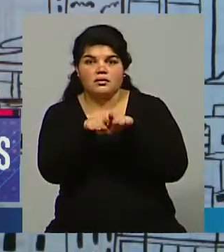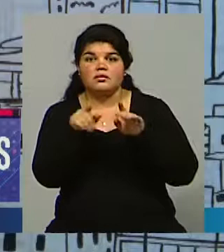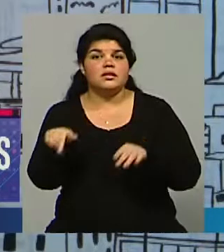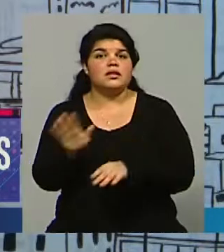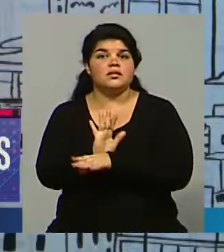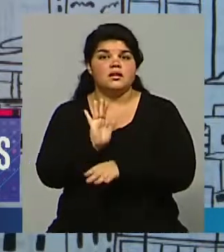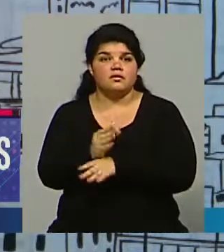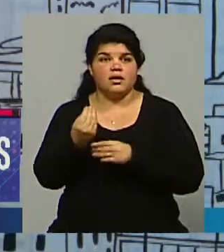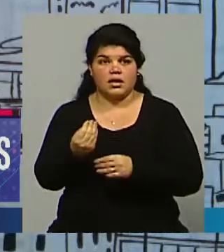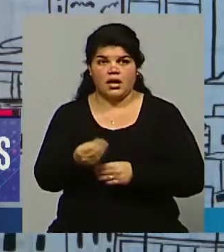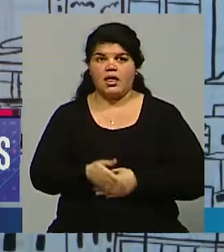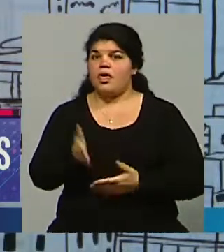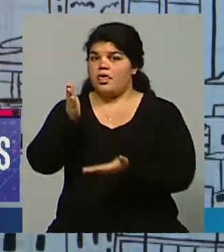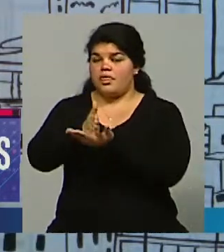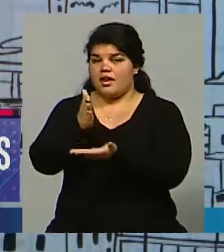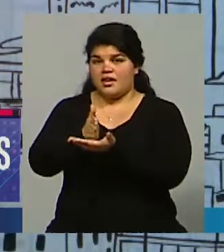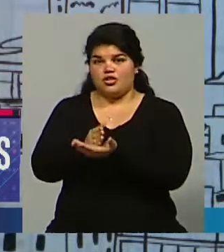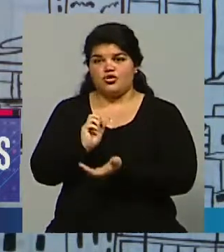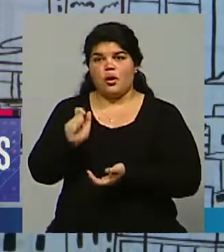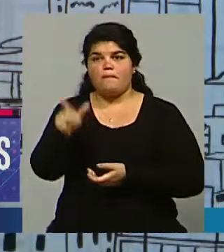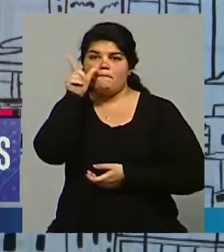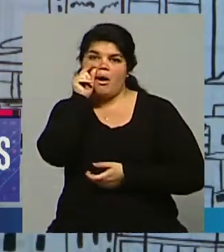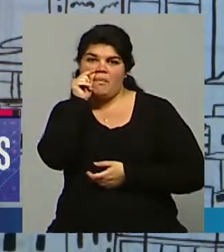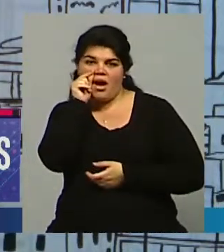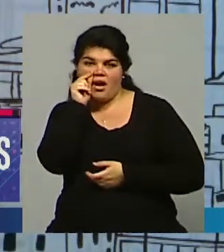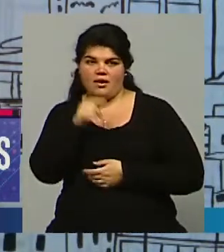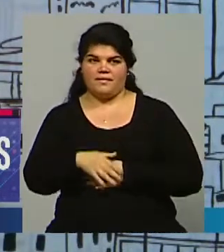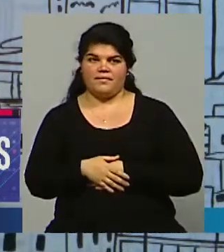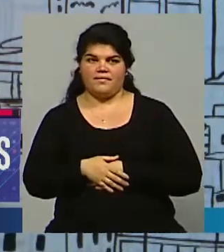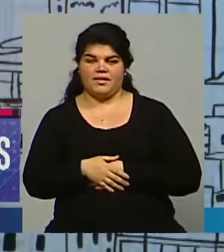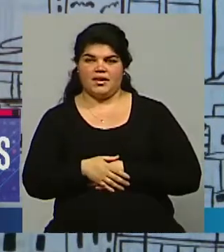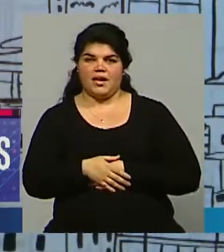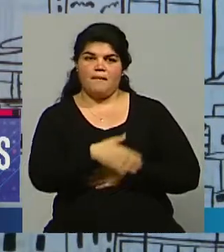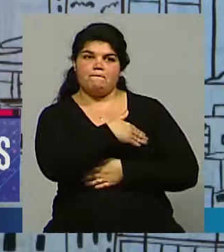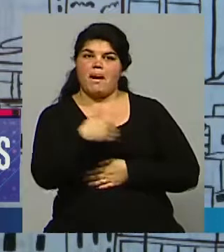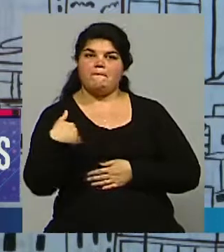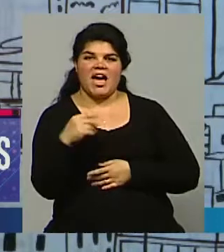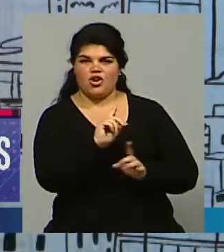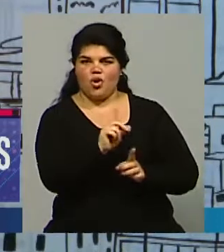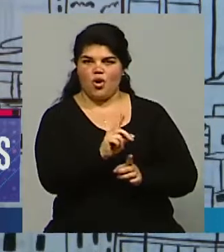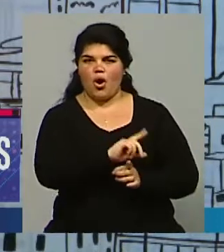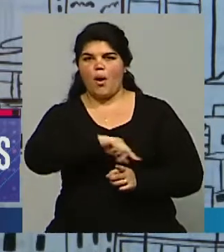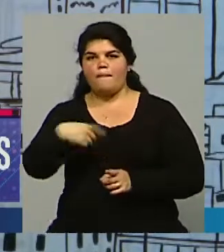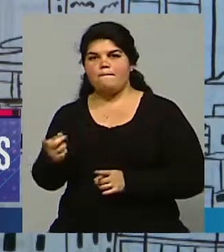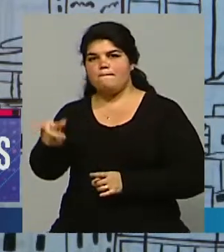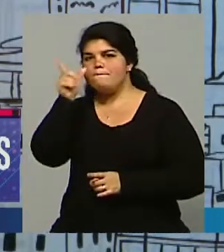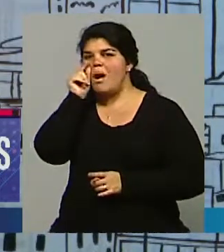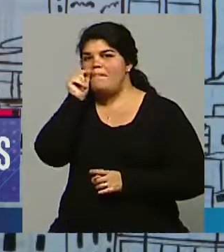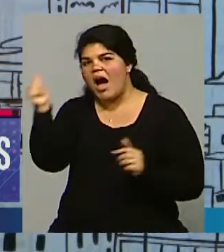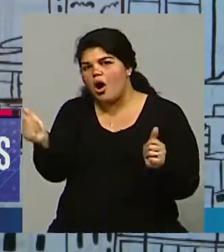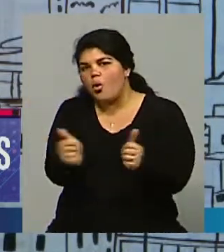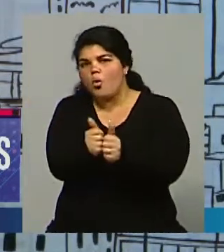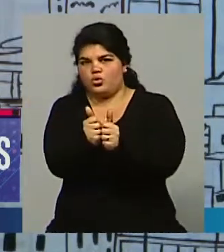este derecho a paternar, digamos, como contrario a maternar, como el complemento a